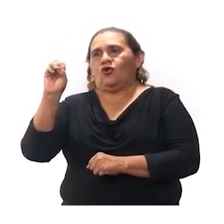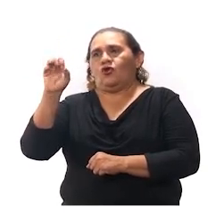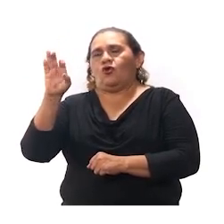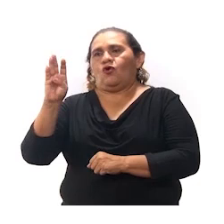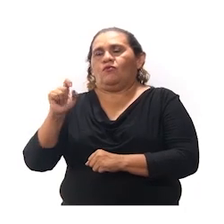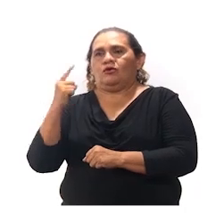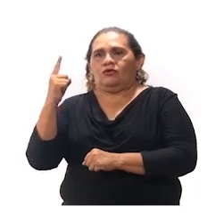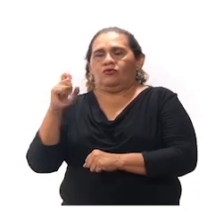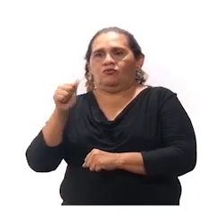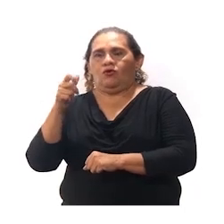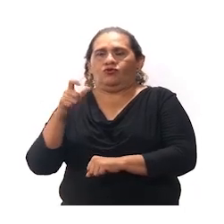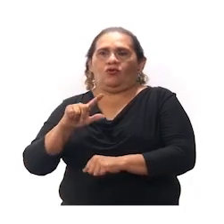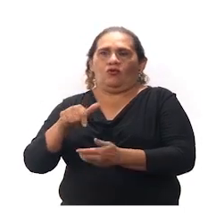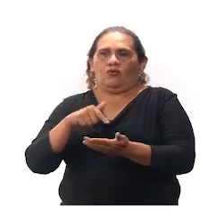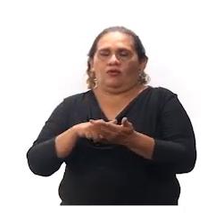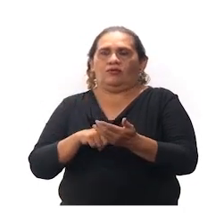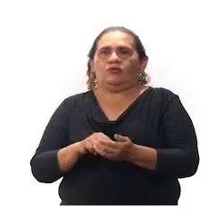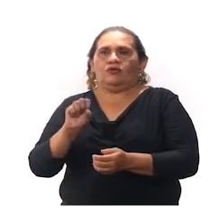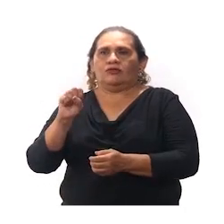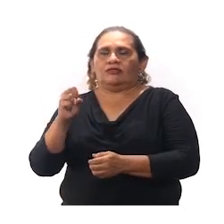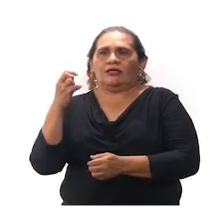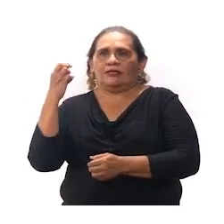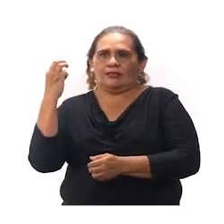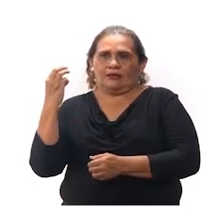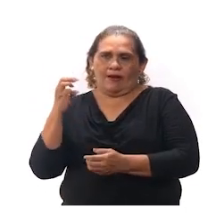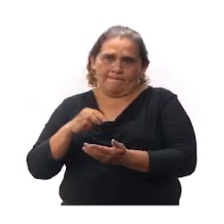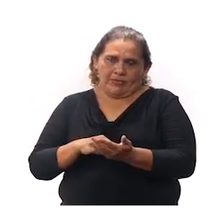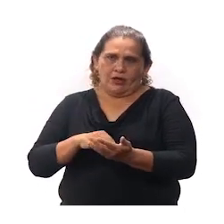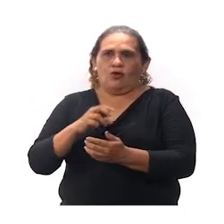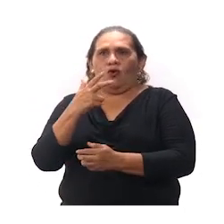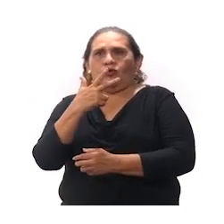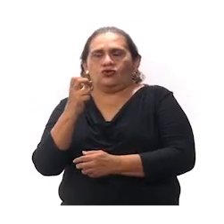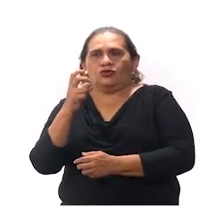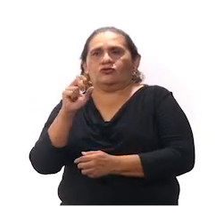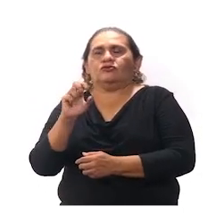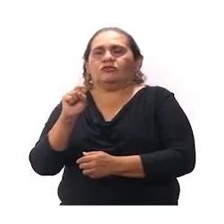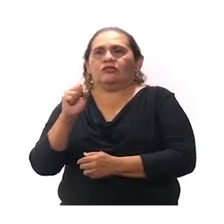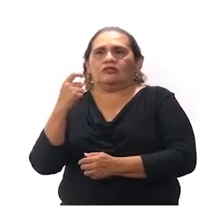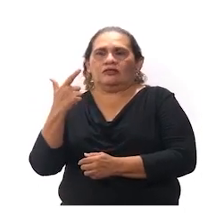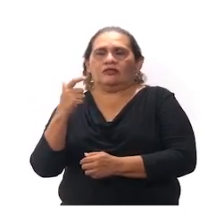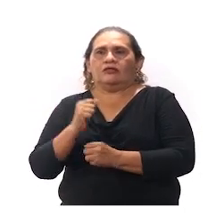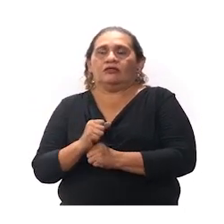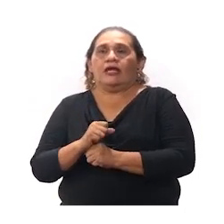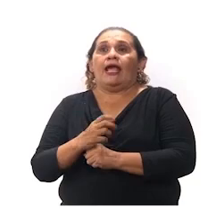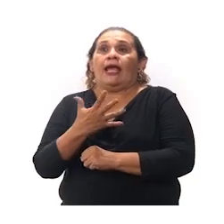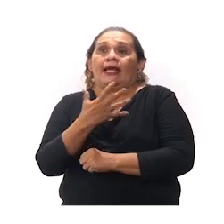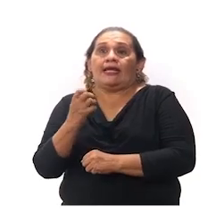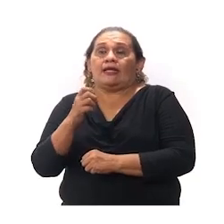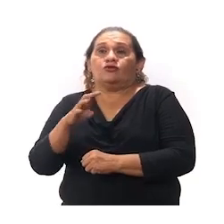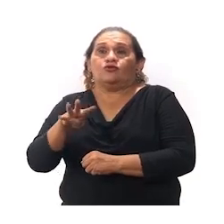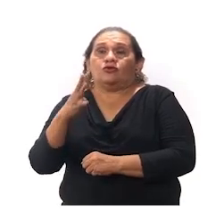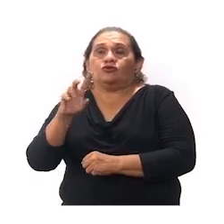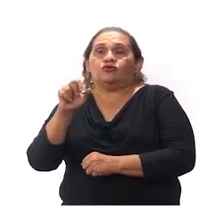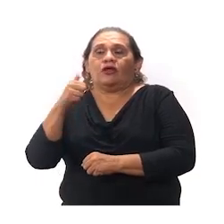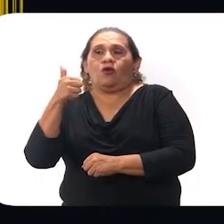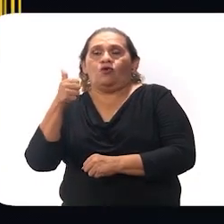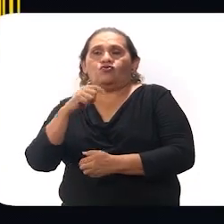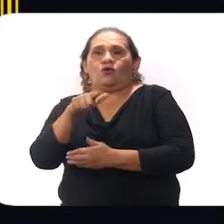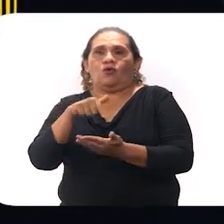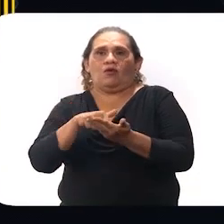1 foráneo. De los 60.887 casos positivos, 514 son de otro país u otro